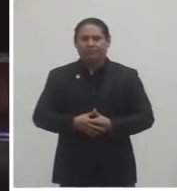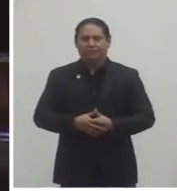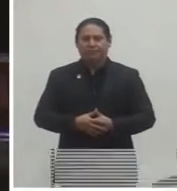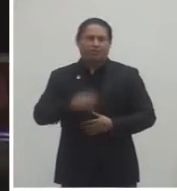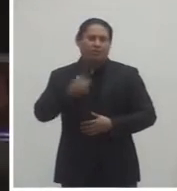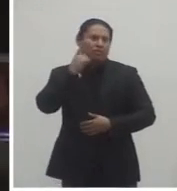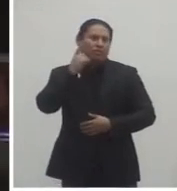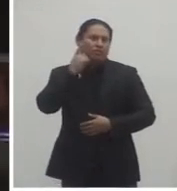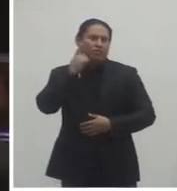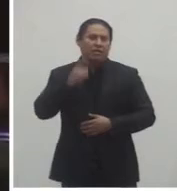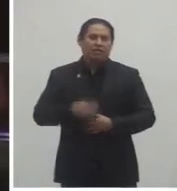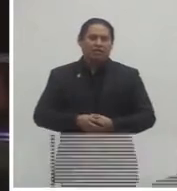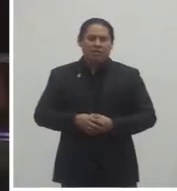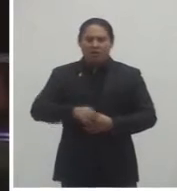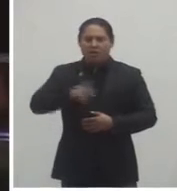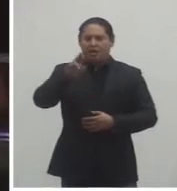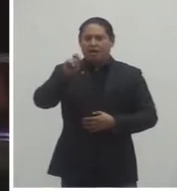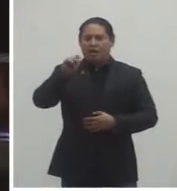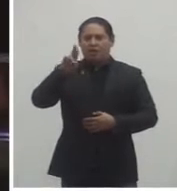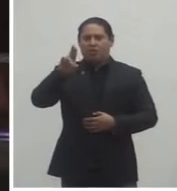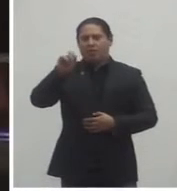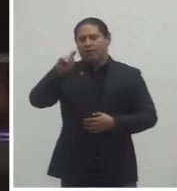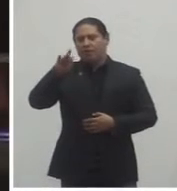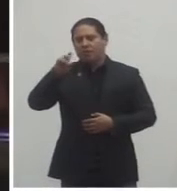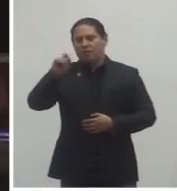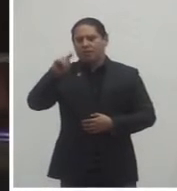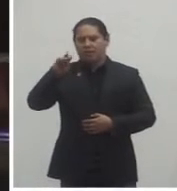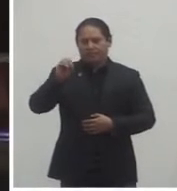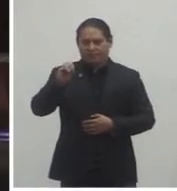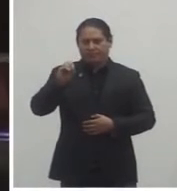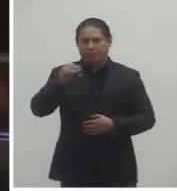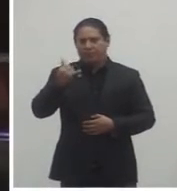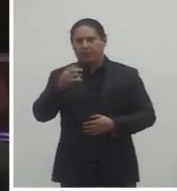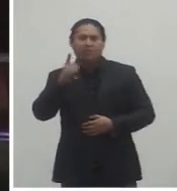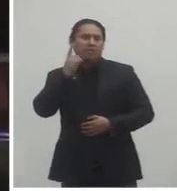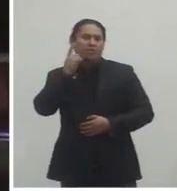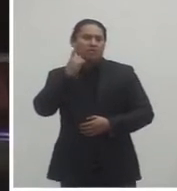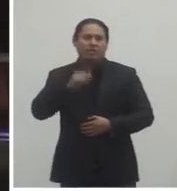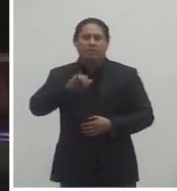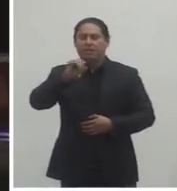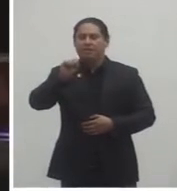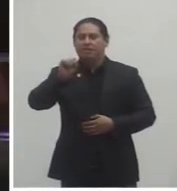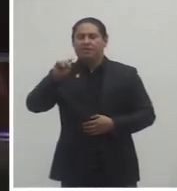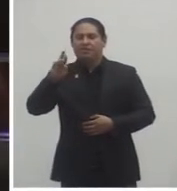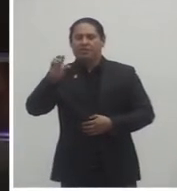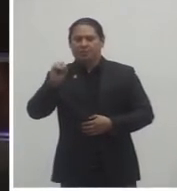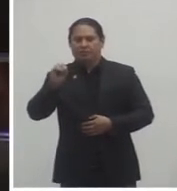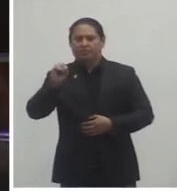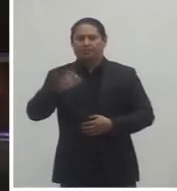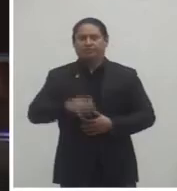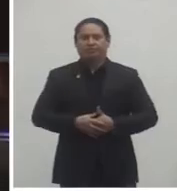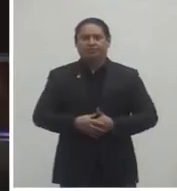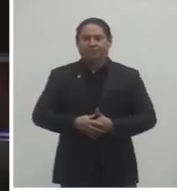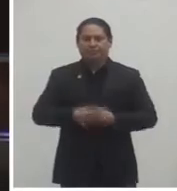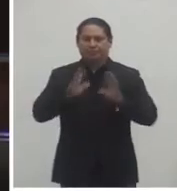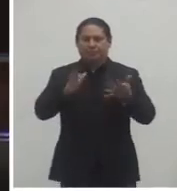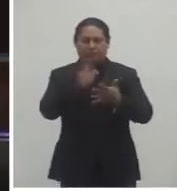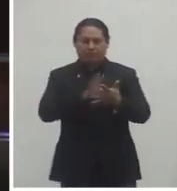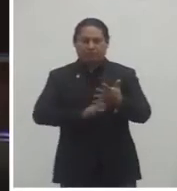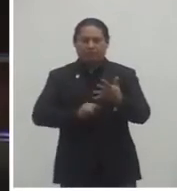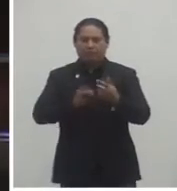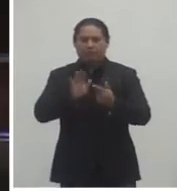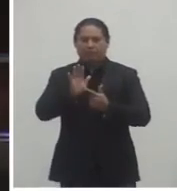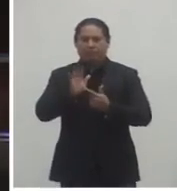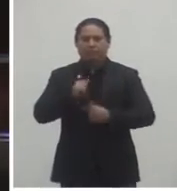el diputado Raúl Eduardo Bonifaz Moedano y el diputado Isidro Obando Medina. Está leído el documento,